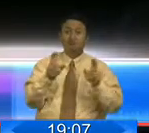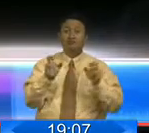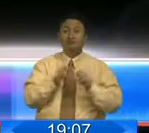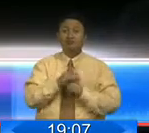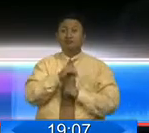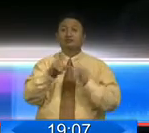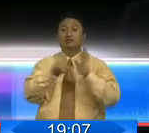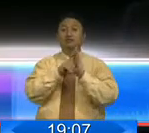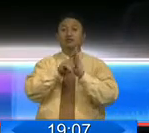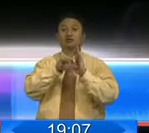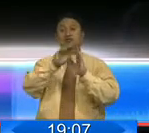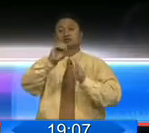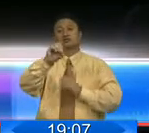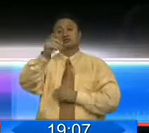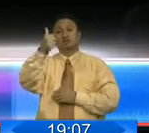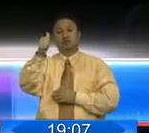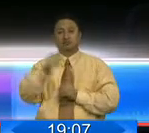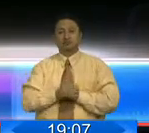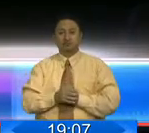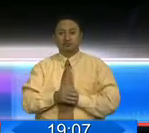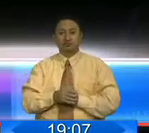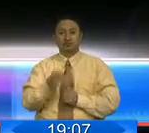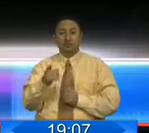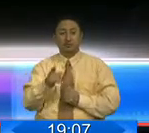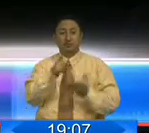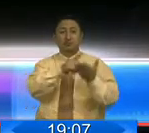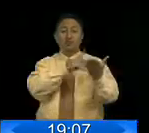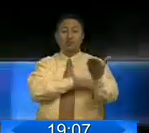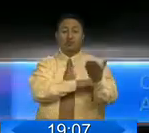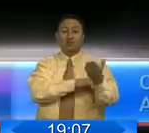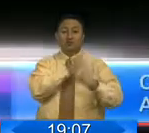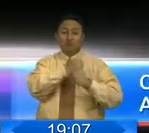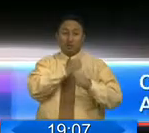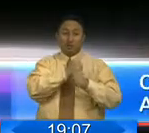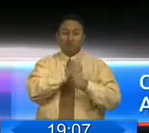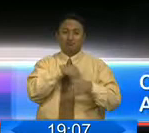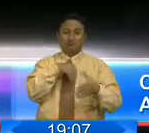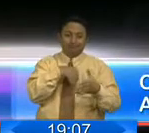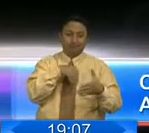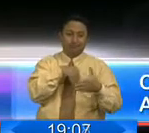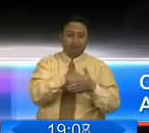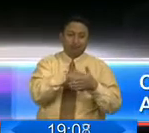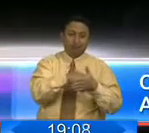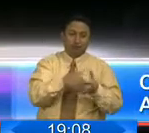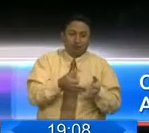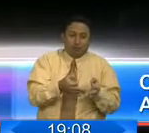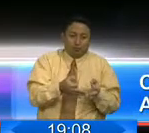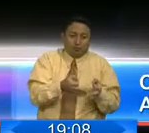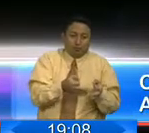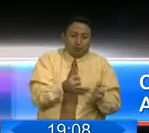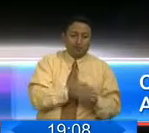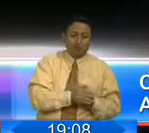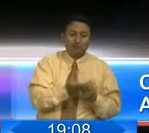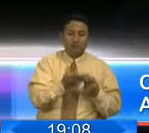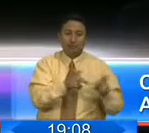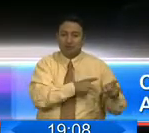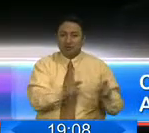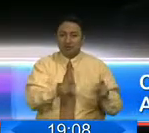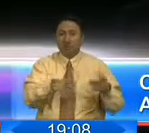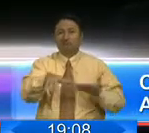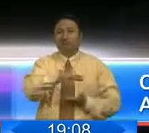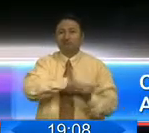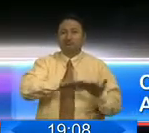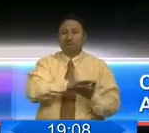ley 010 y claro esto ha mucho el trabajo ha desarmado la planificación que se tiene para